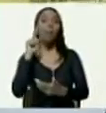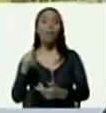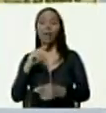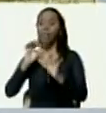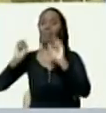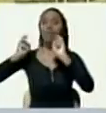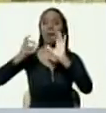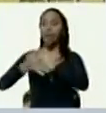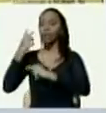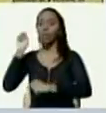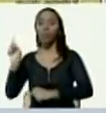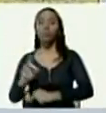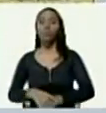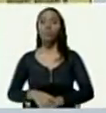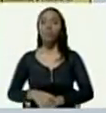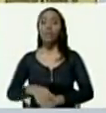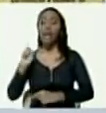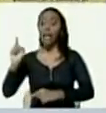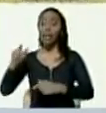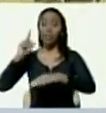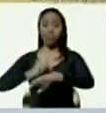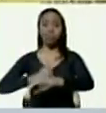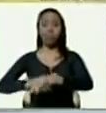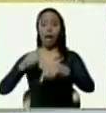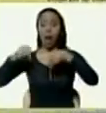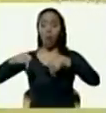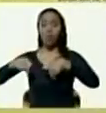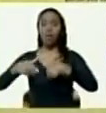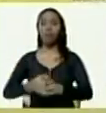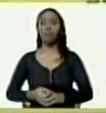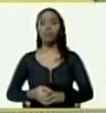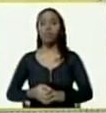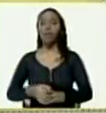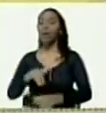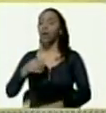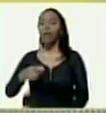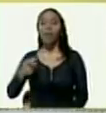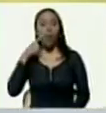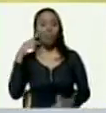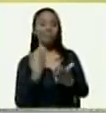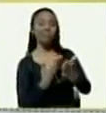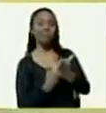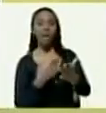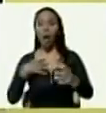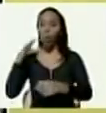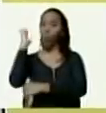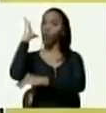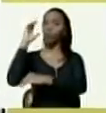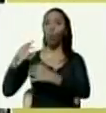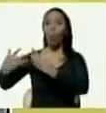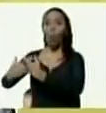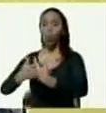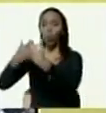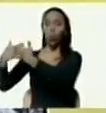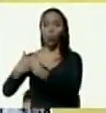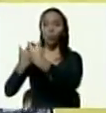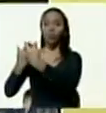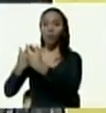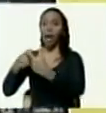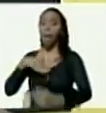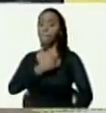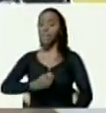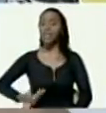Lev Parnas, y que en este momento está atestiguando ante el Congreso de los Estados Unidos por el caso referido al impeachment al